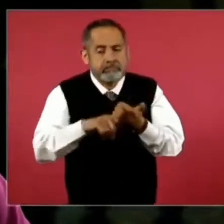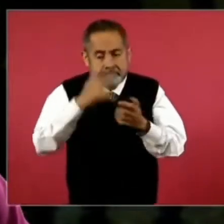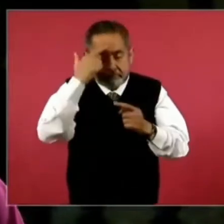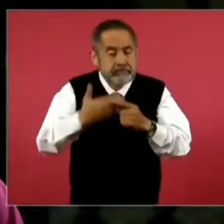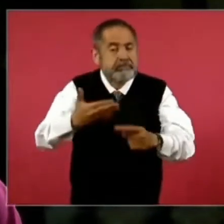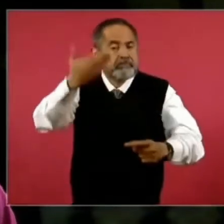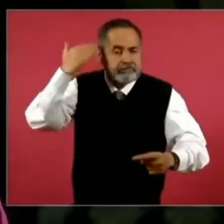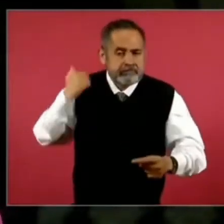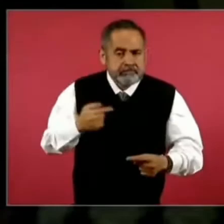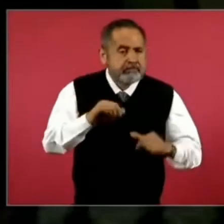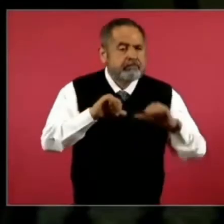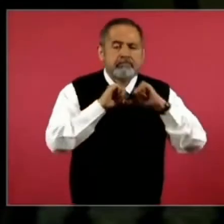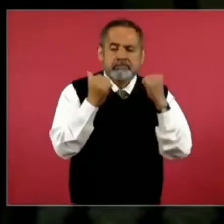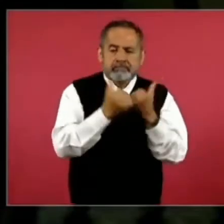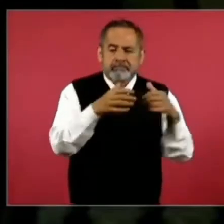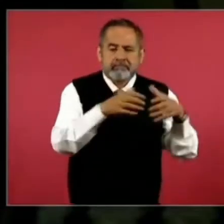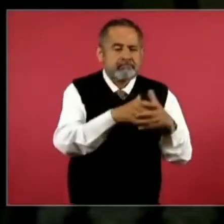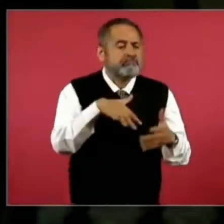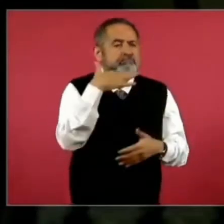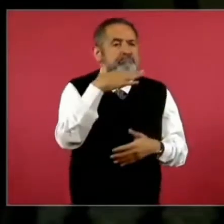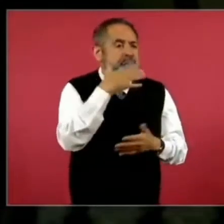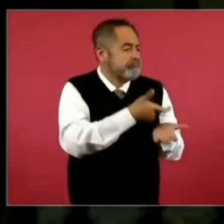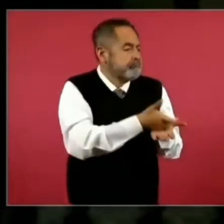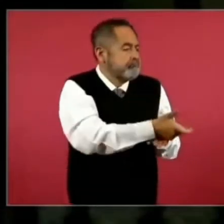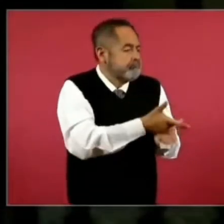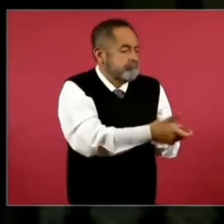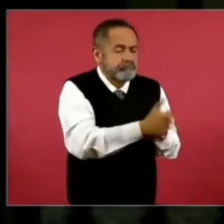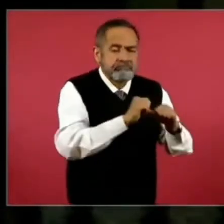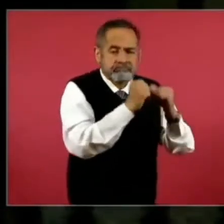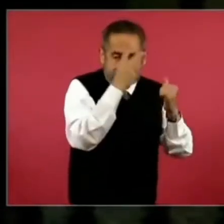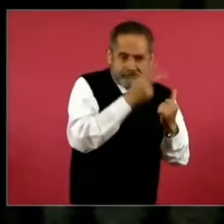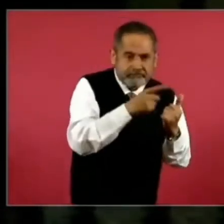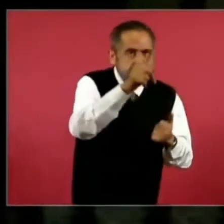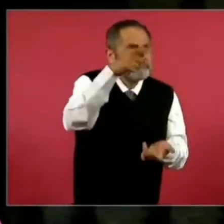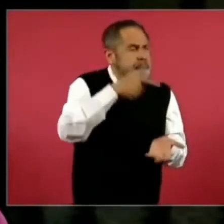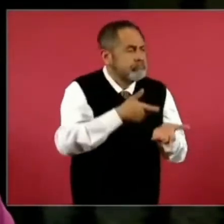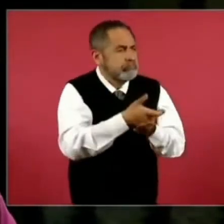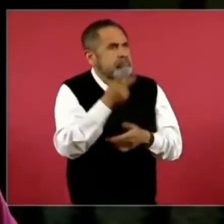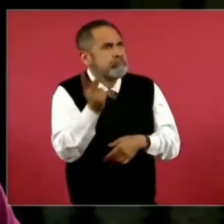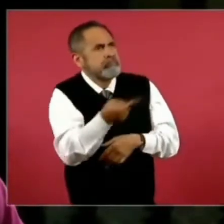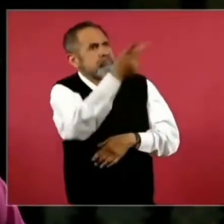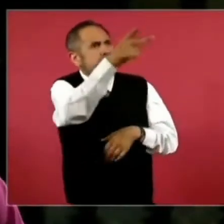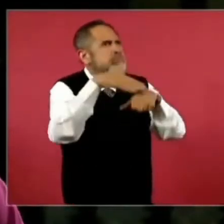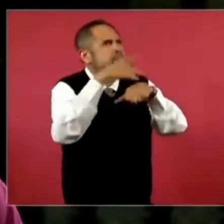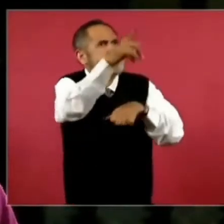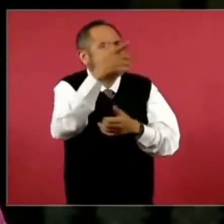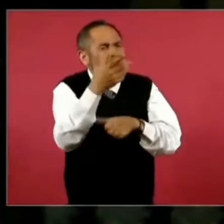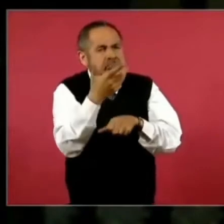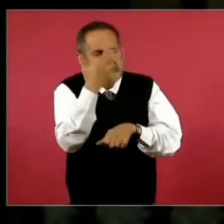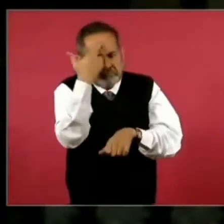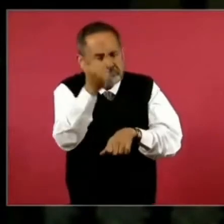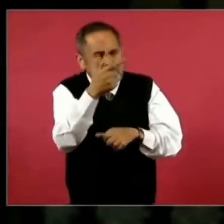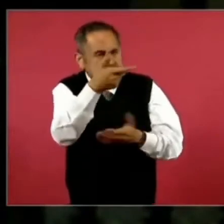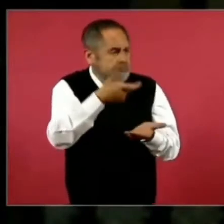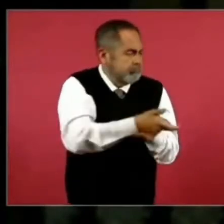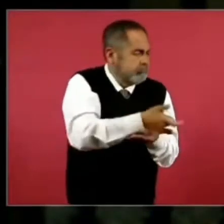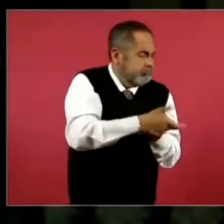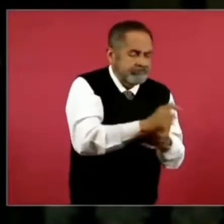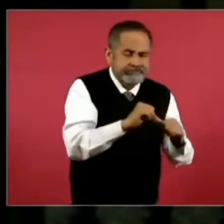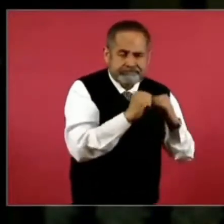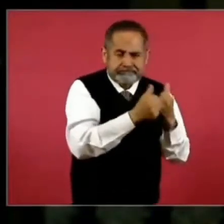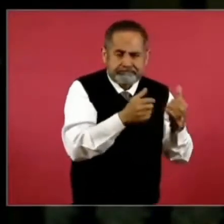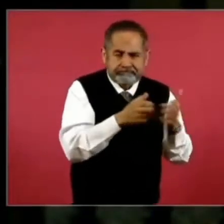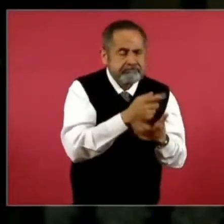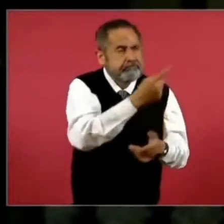de Mexicanos contra la Corrupción e Impunidad. Se les solicitó un informe de por qué financiaban el gobierno estadounidense a esta organización con